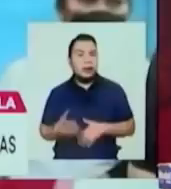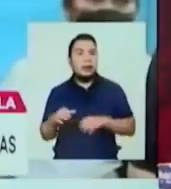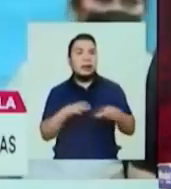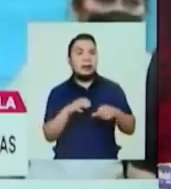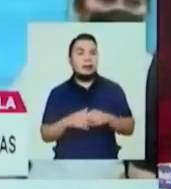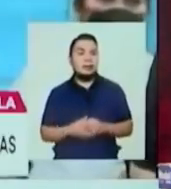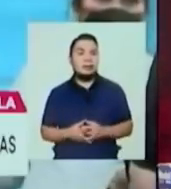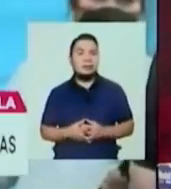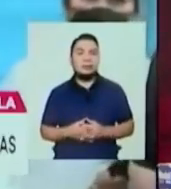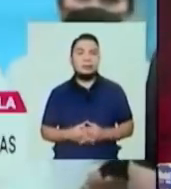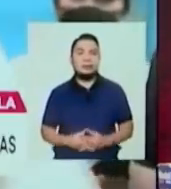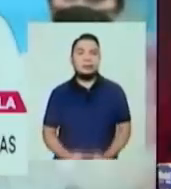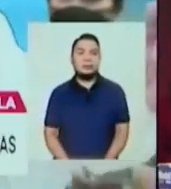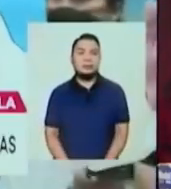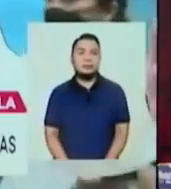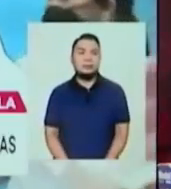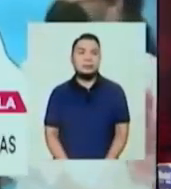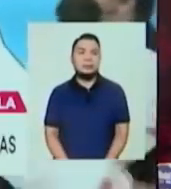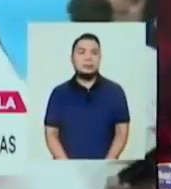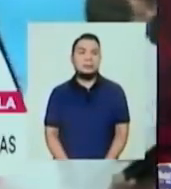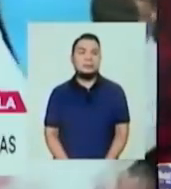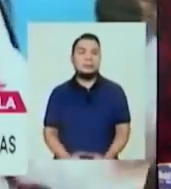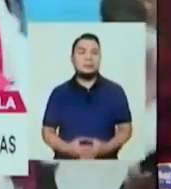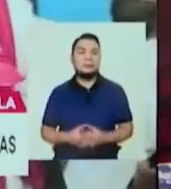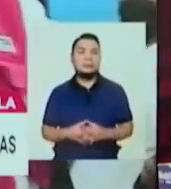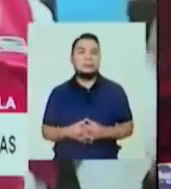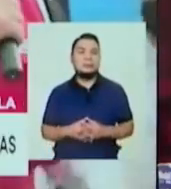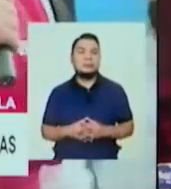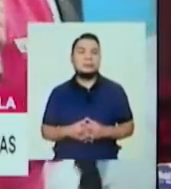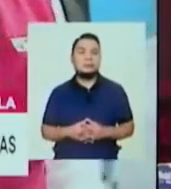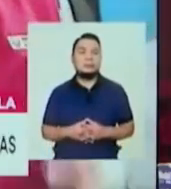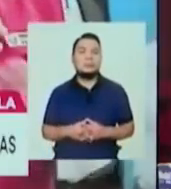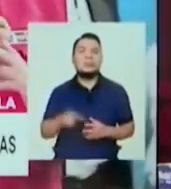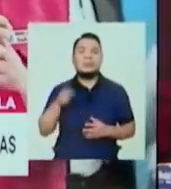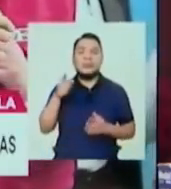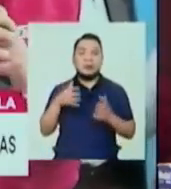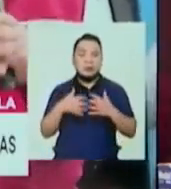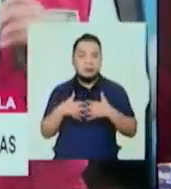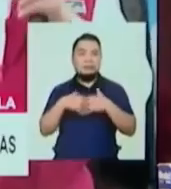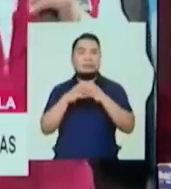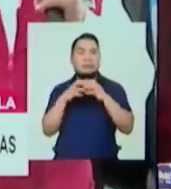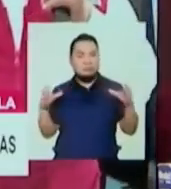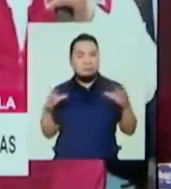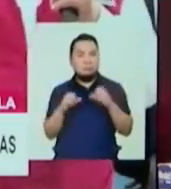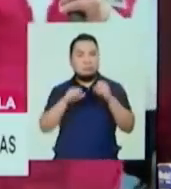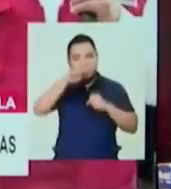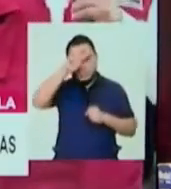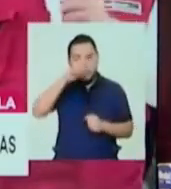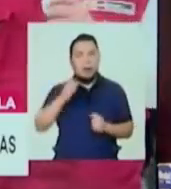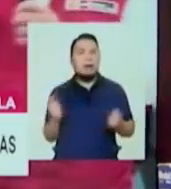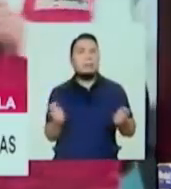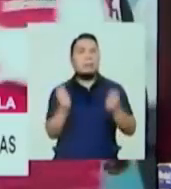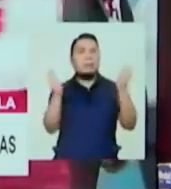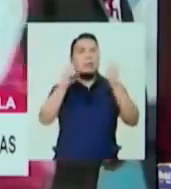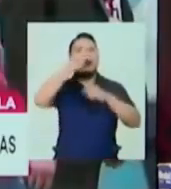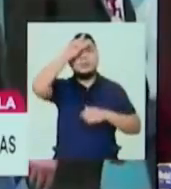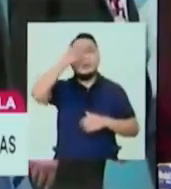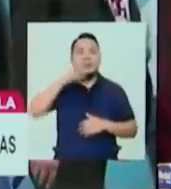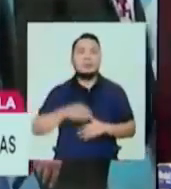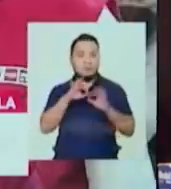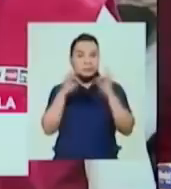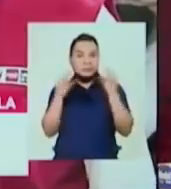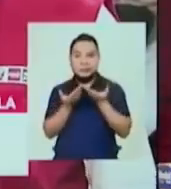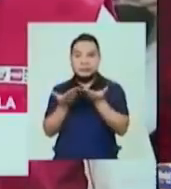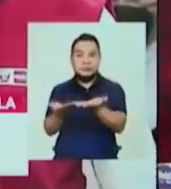hablando. No dicen el cómo. Voy a hacer reforma agraria, a ver qué reforma. Voy a renegociar el